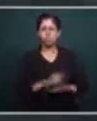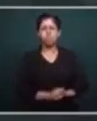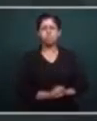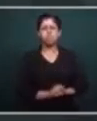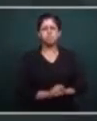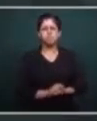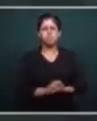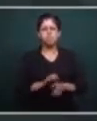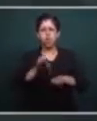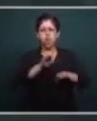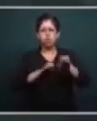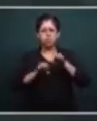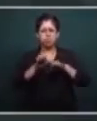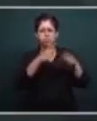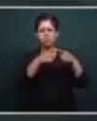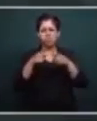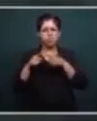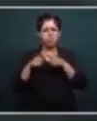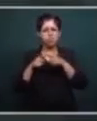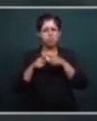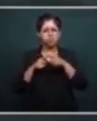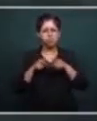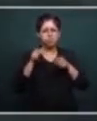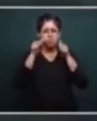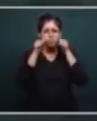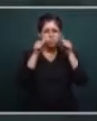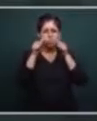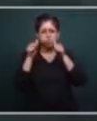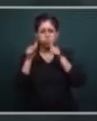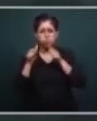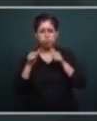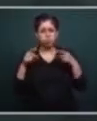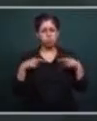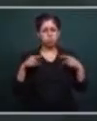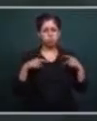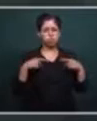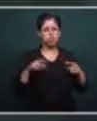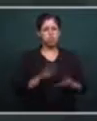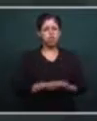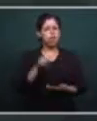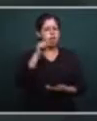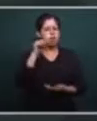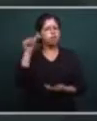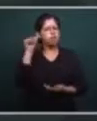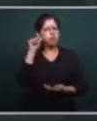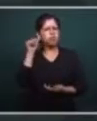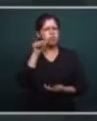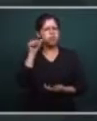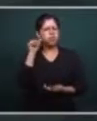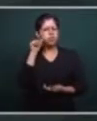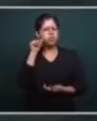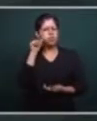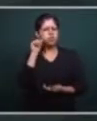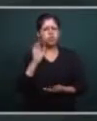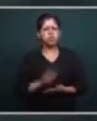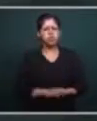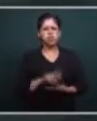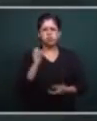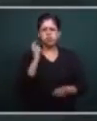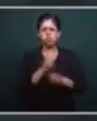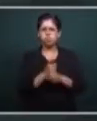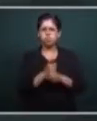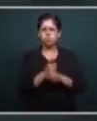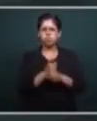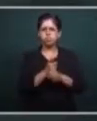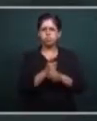Estados Unidos han estado actuando. Ayer se fijó la postura